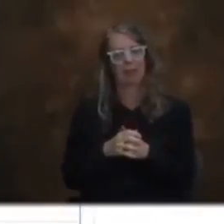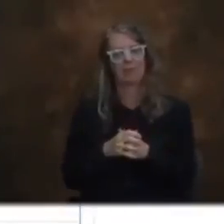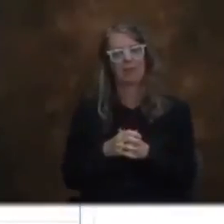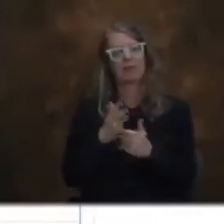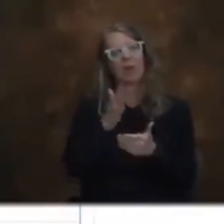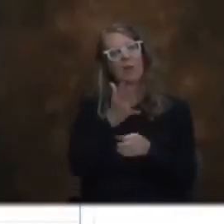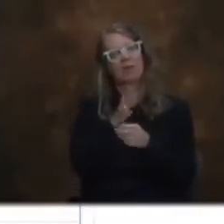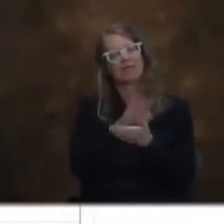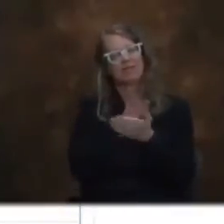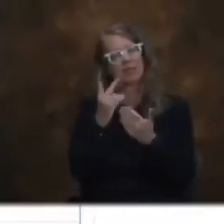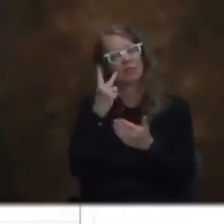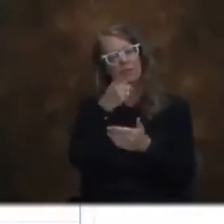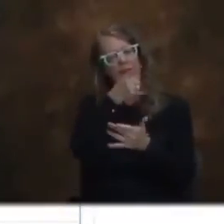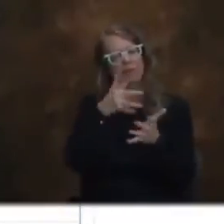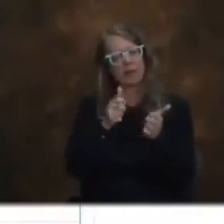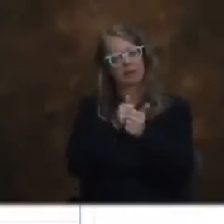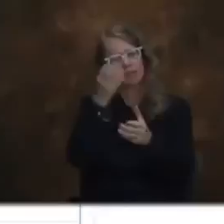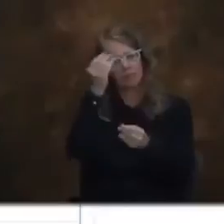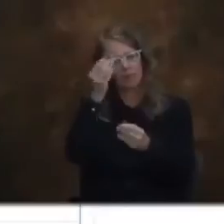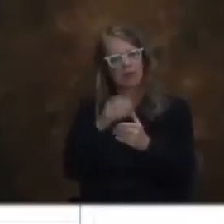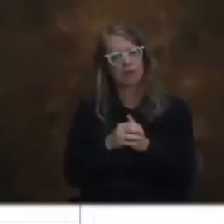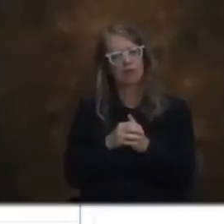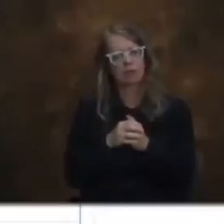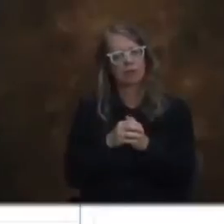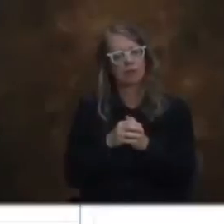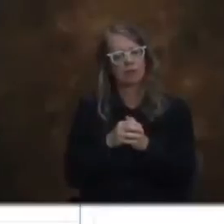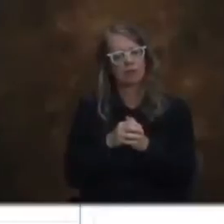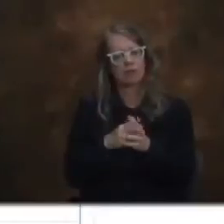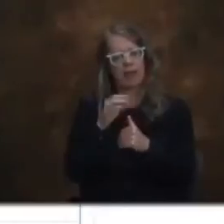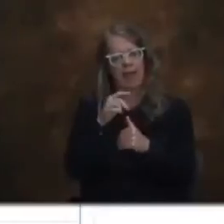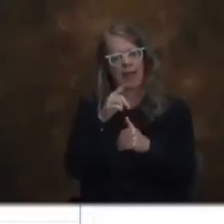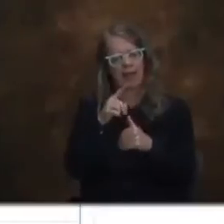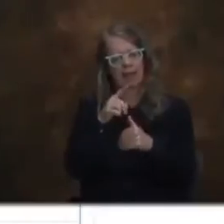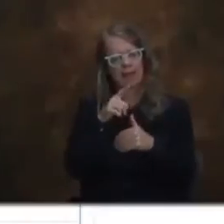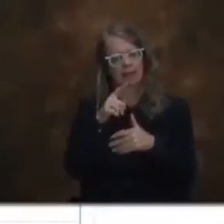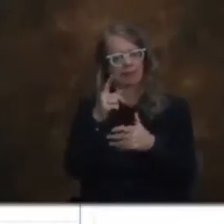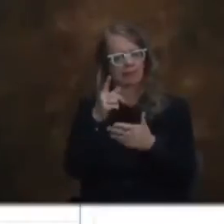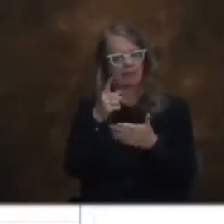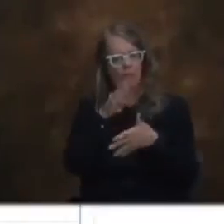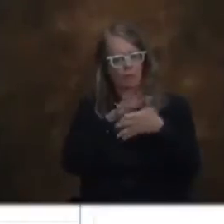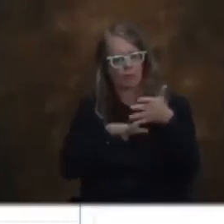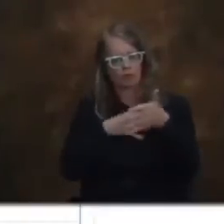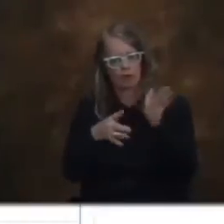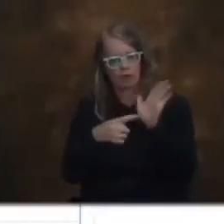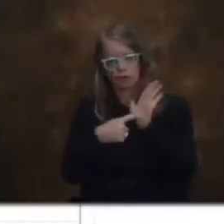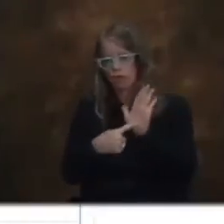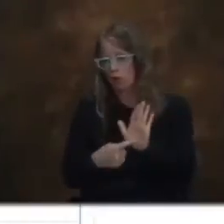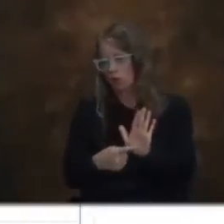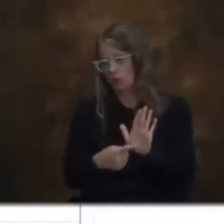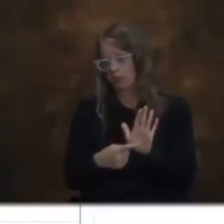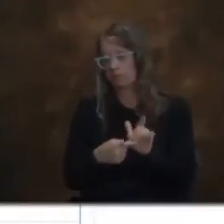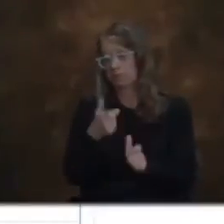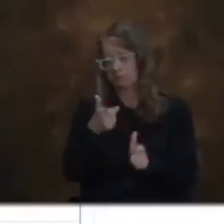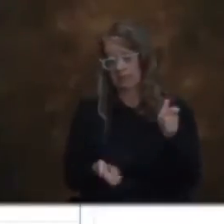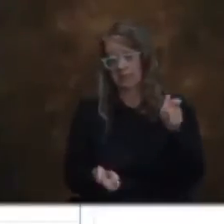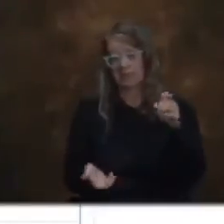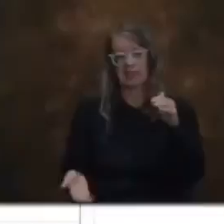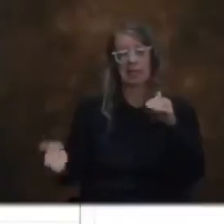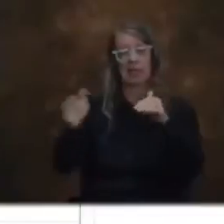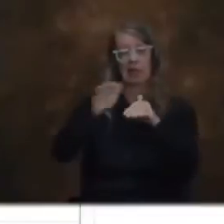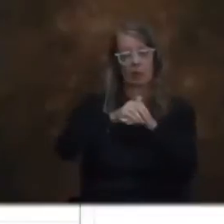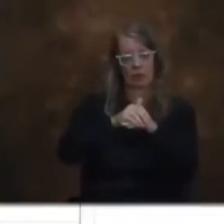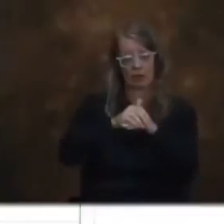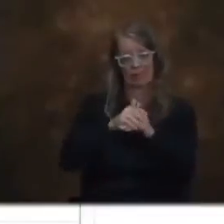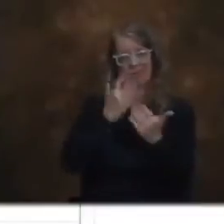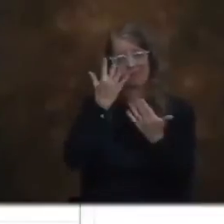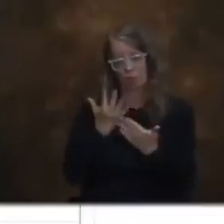dado el contexto ha habido un aumento significativo en particular para personas muriendo